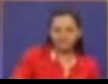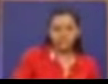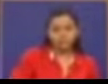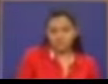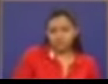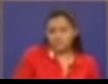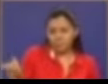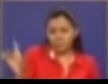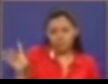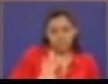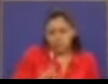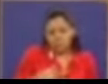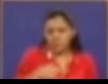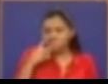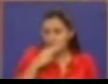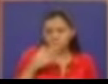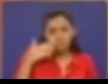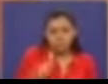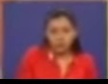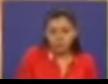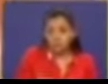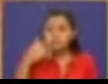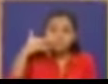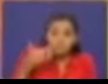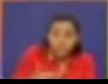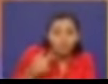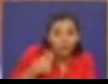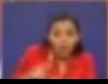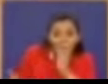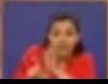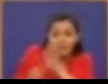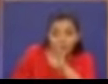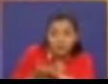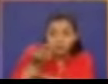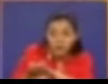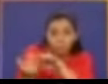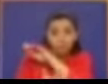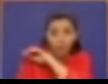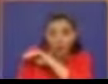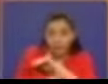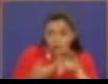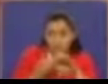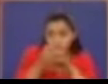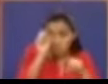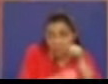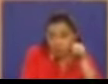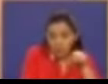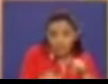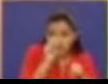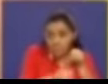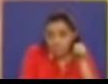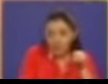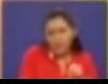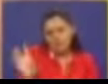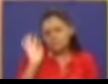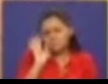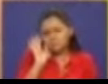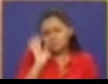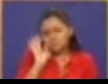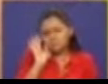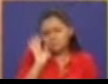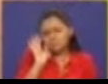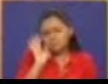mentirosos de siempre. Demuestra que las medidas que ha tenido el gobierno no han sido para los más pobres, han sido medidas